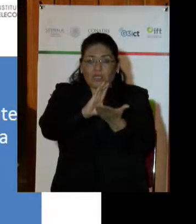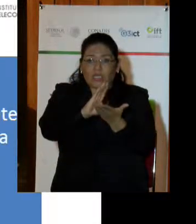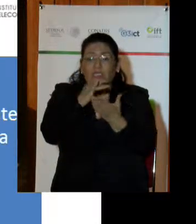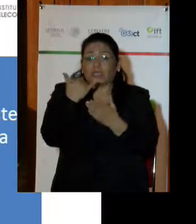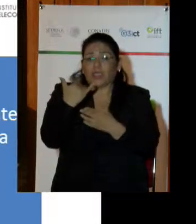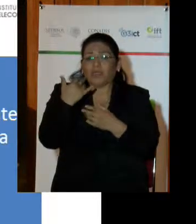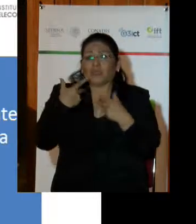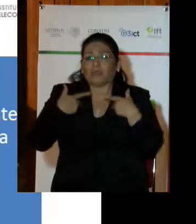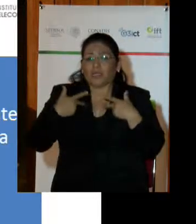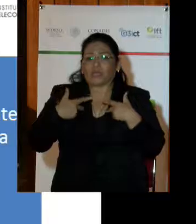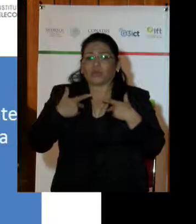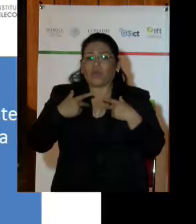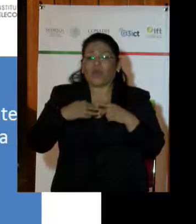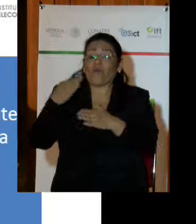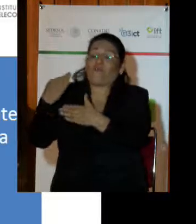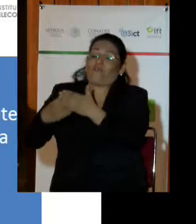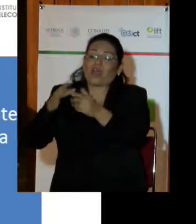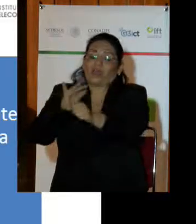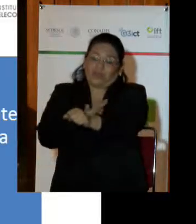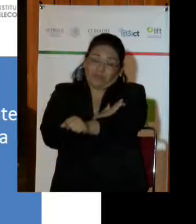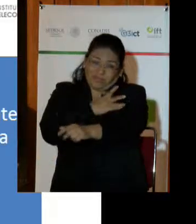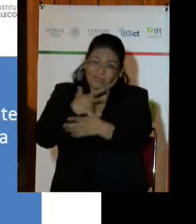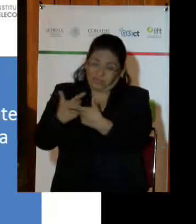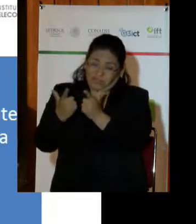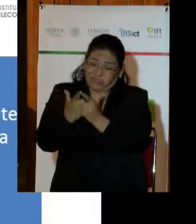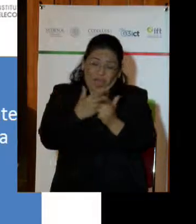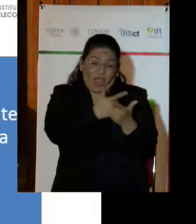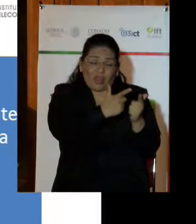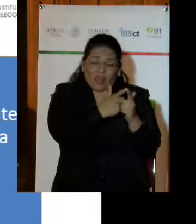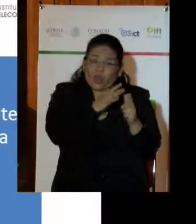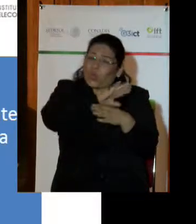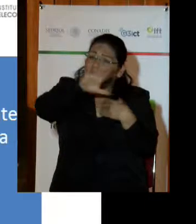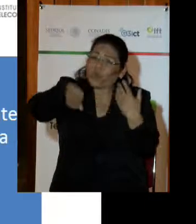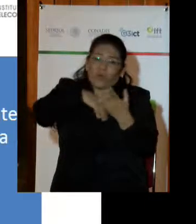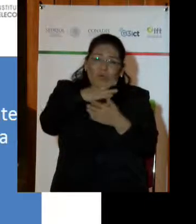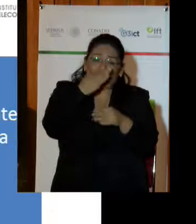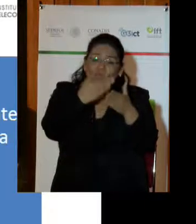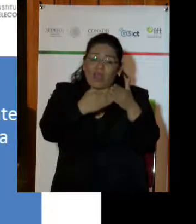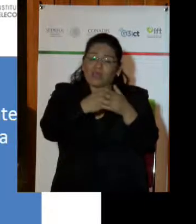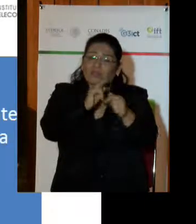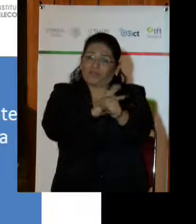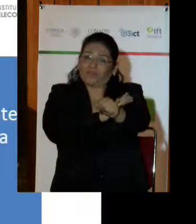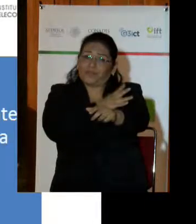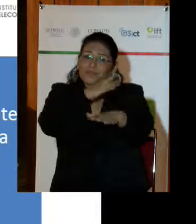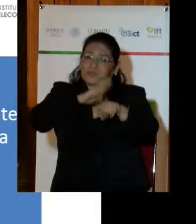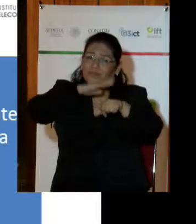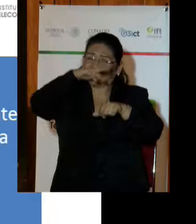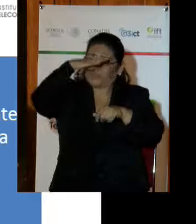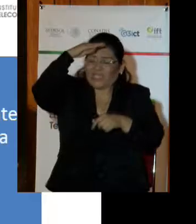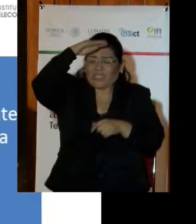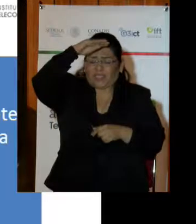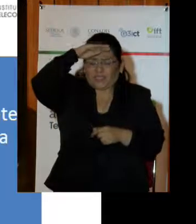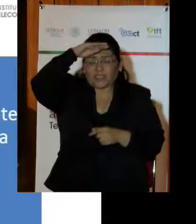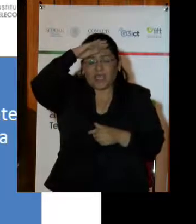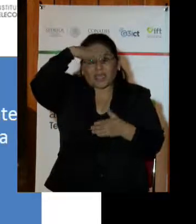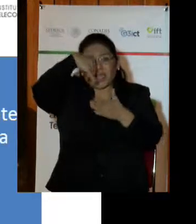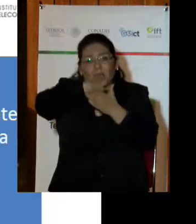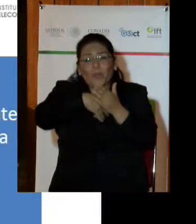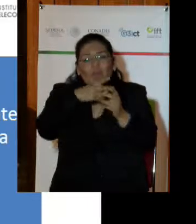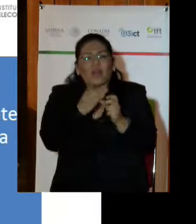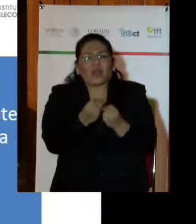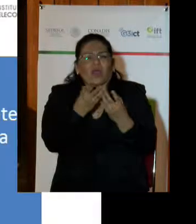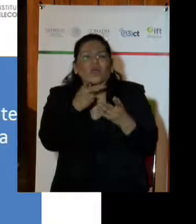personas con falta de sensibilidad, y creo que todos nos tenemos que sensibilizar mucho más y concientizar mucho más de cómo